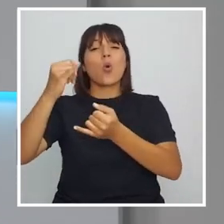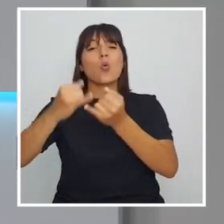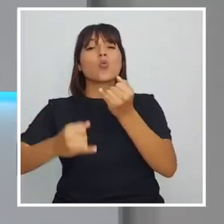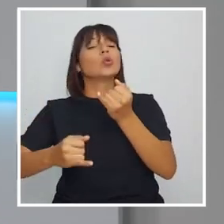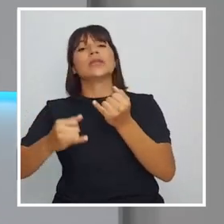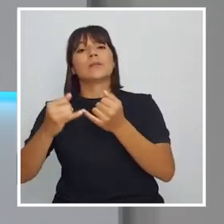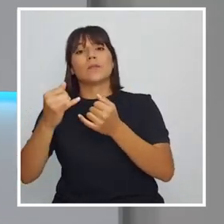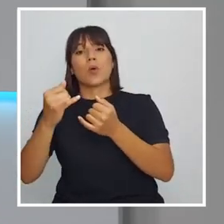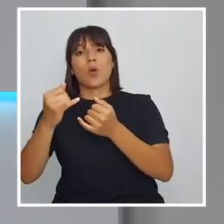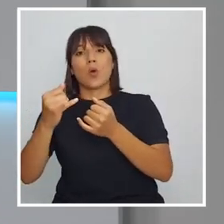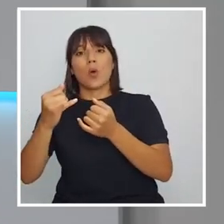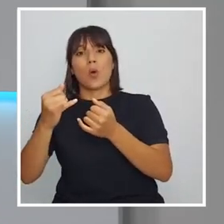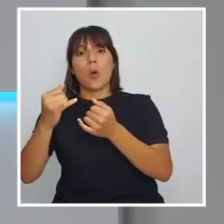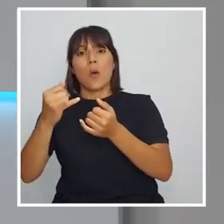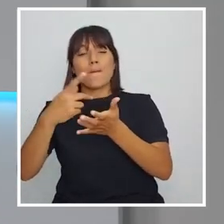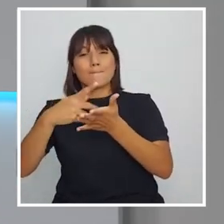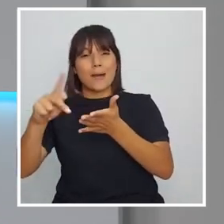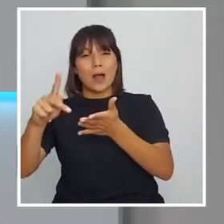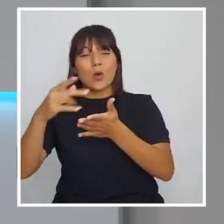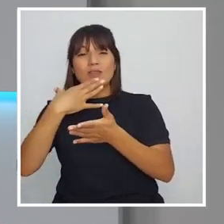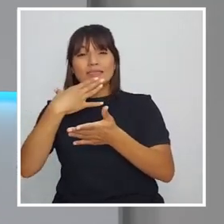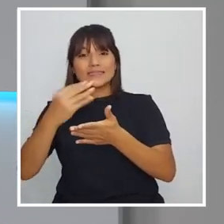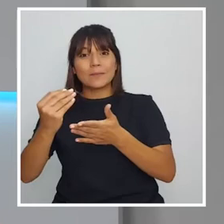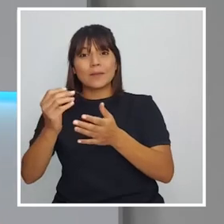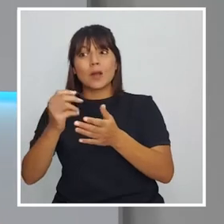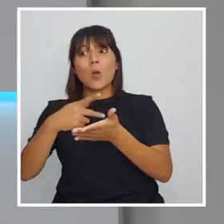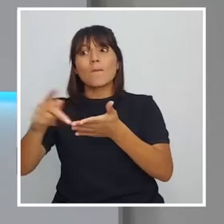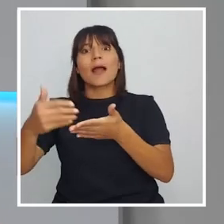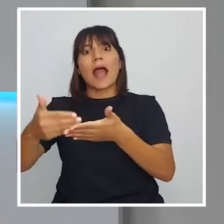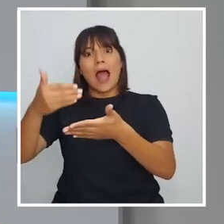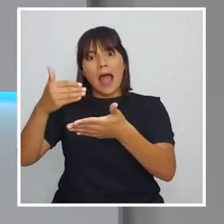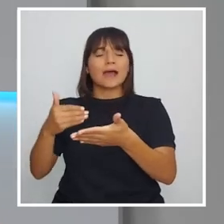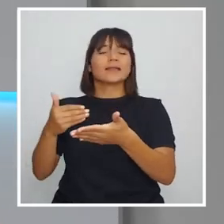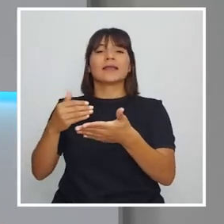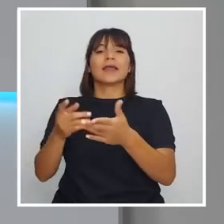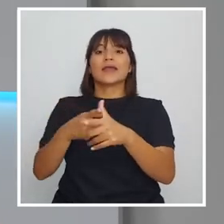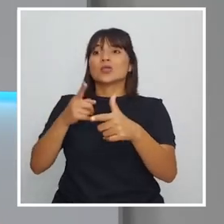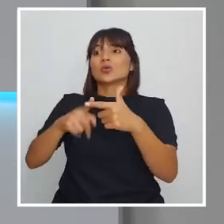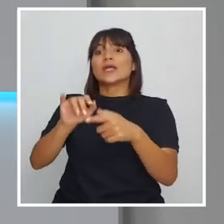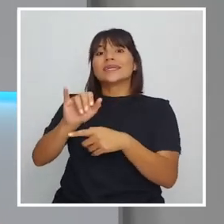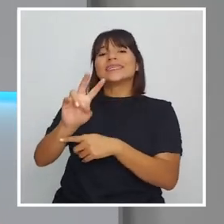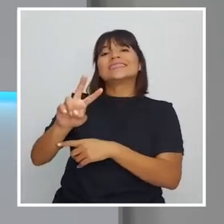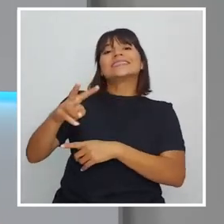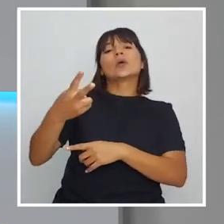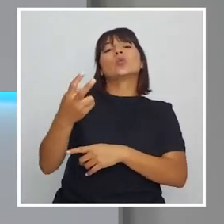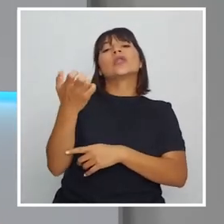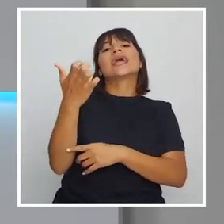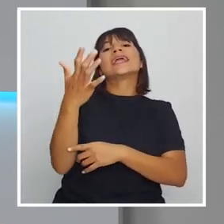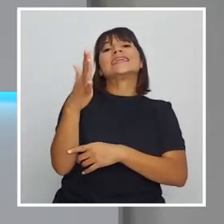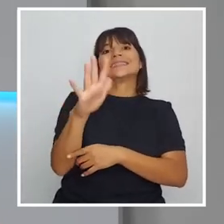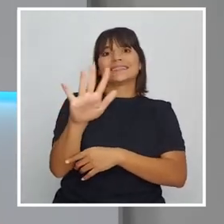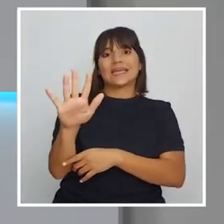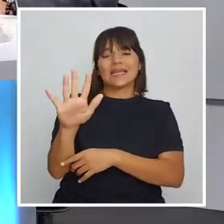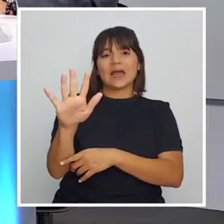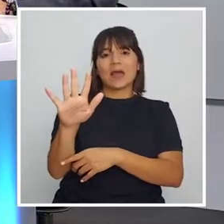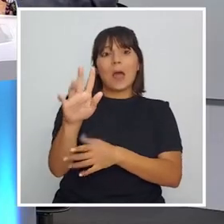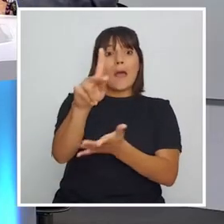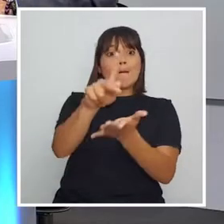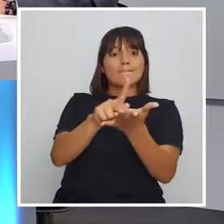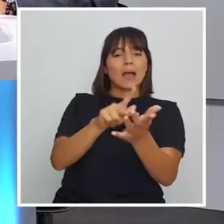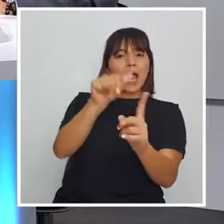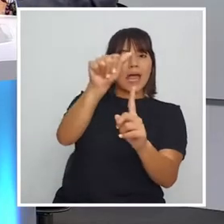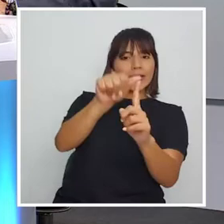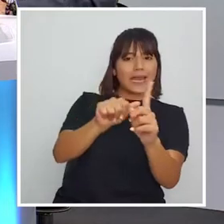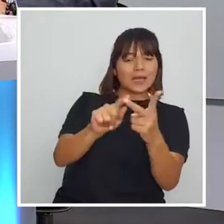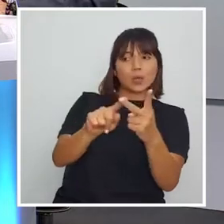adelantado. Y en algunas ocasiones ese pago de esa segunda quincena se acumula con el pago del aguinaldo. Entonces, pues uno